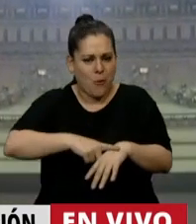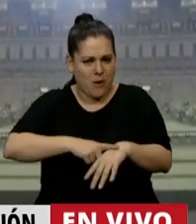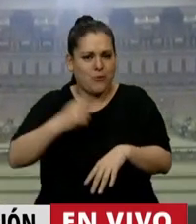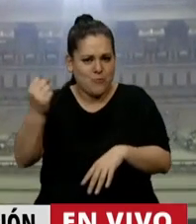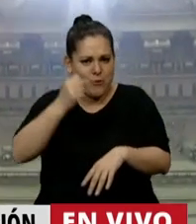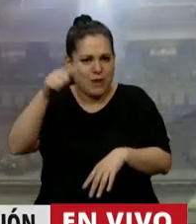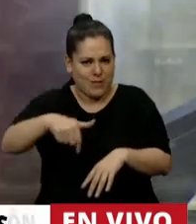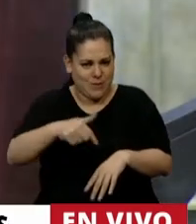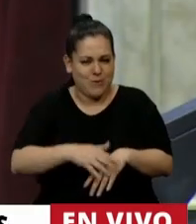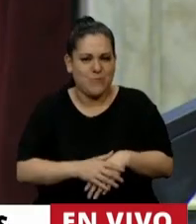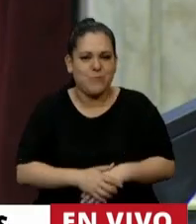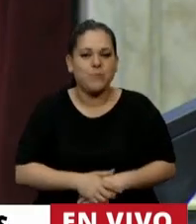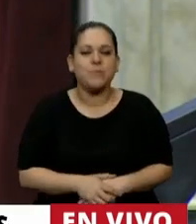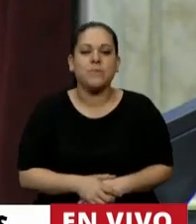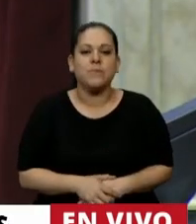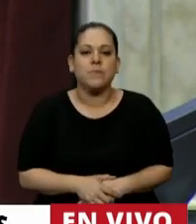recinto